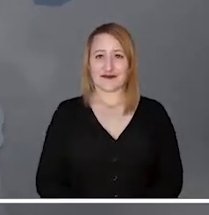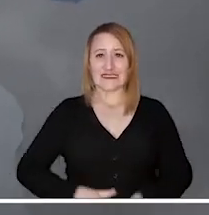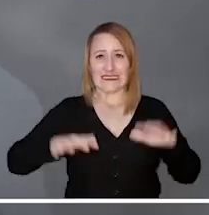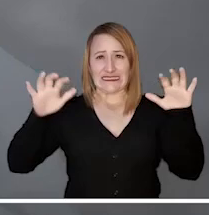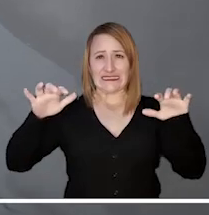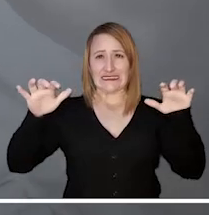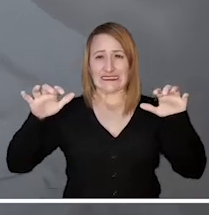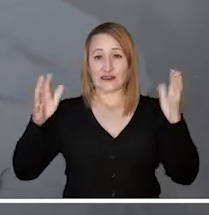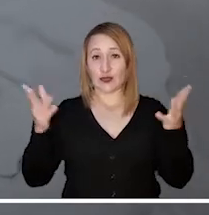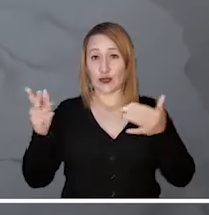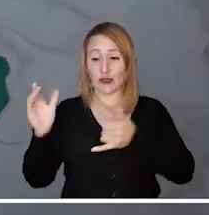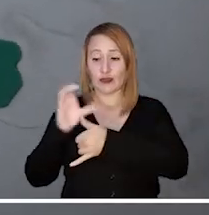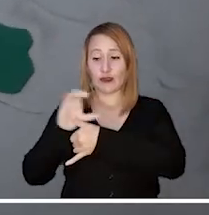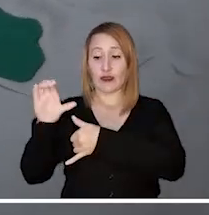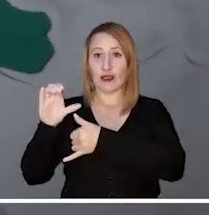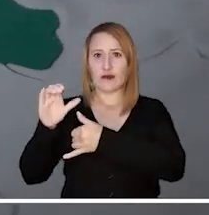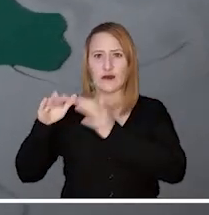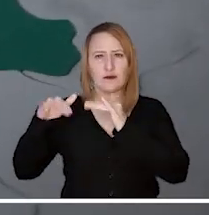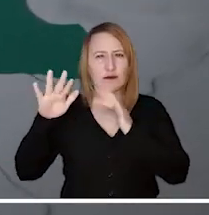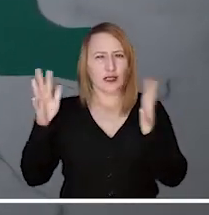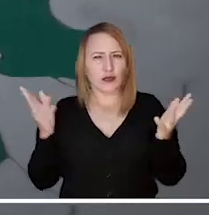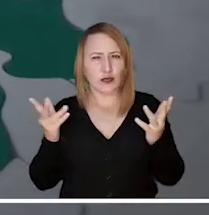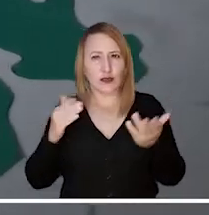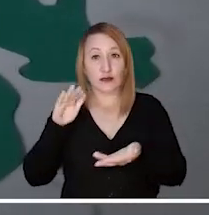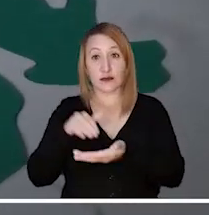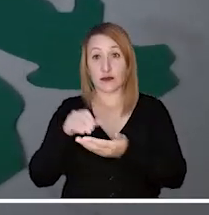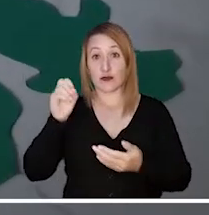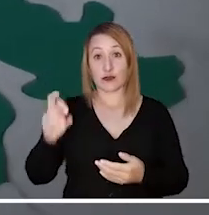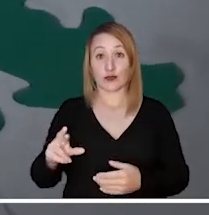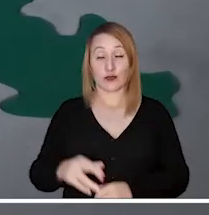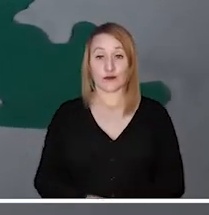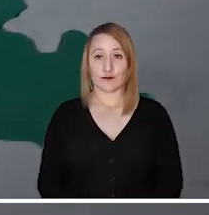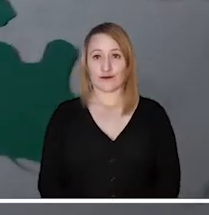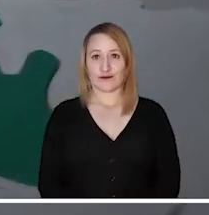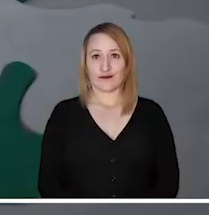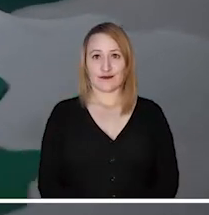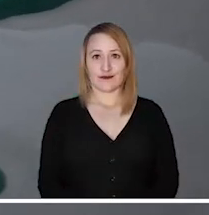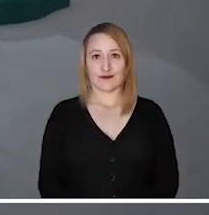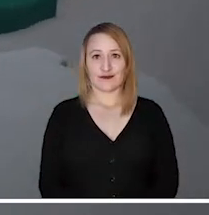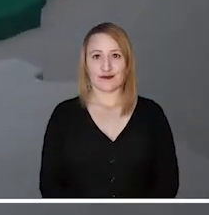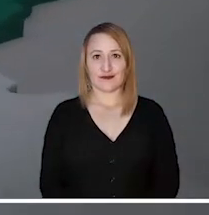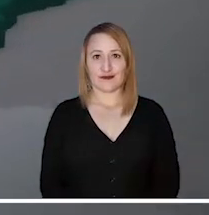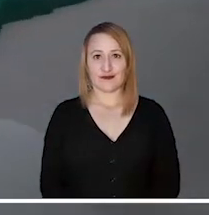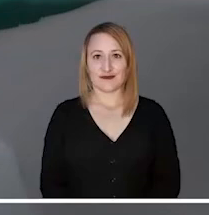Persisten las lluvias ligeras en el Caribe, particularmente en sectores del centro y sur de la región.